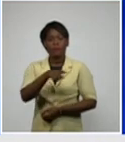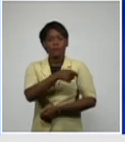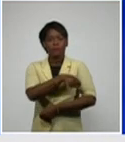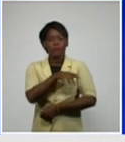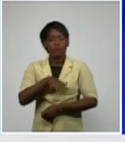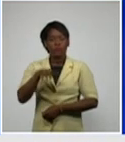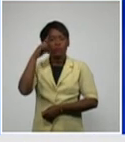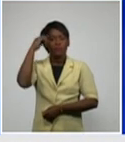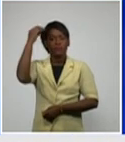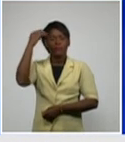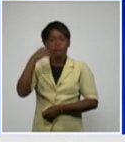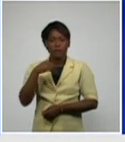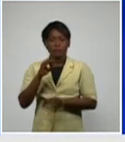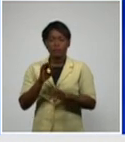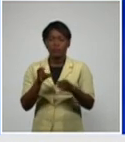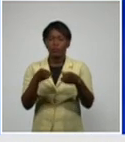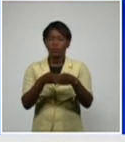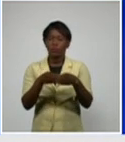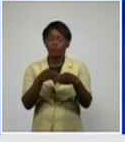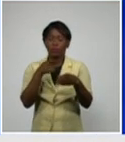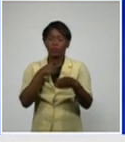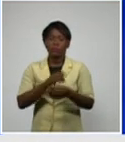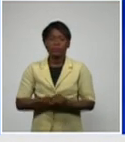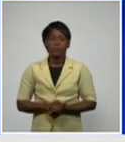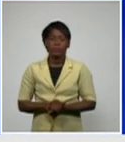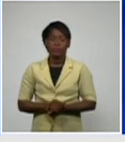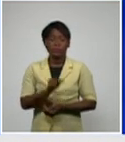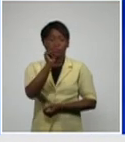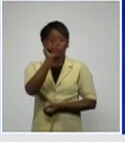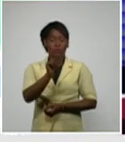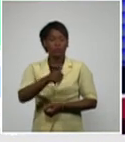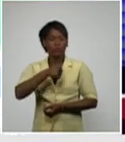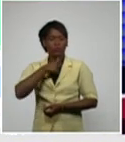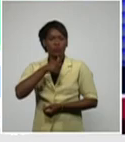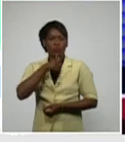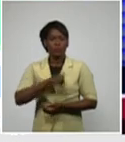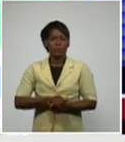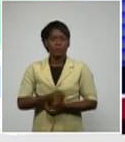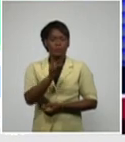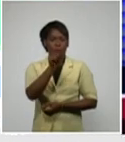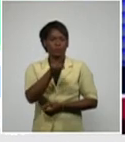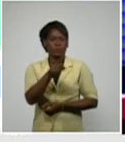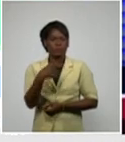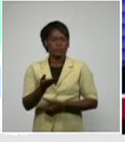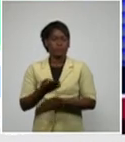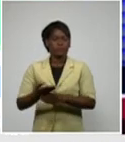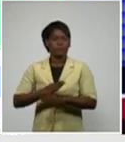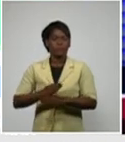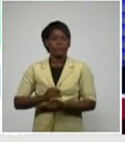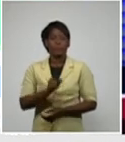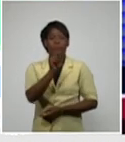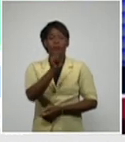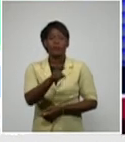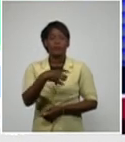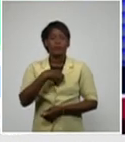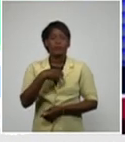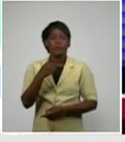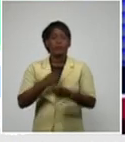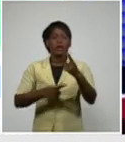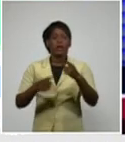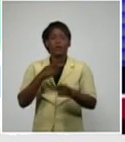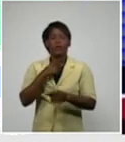maneja. Un sospechoso es una persona que tiene síntomas sugestivos en este caso,